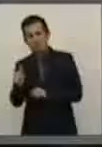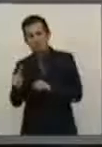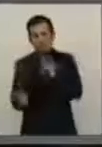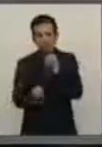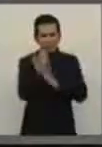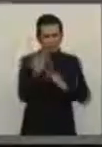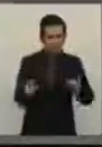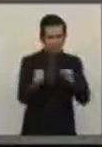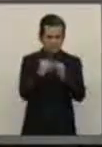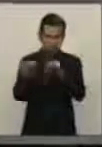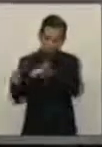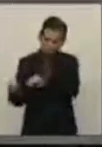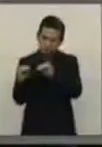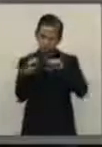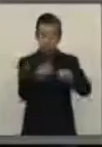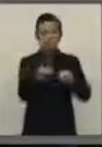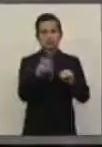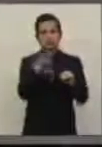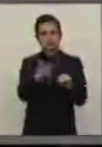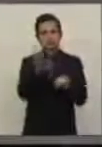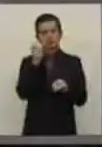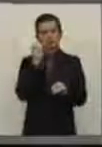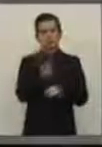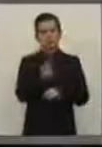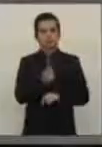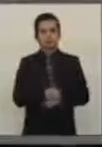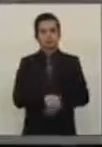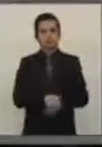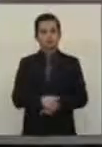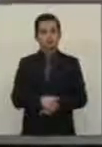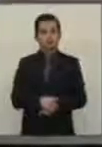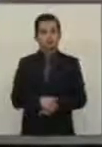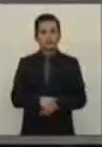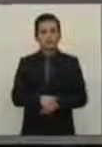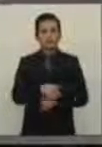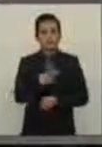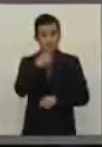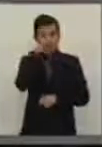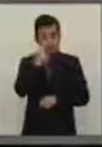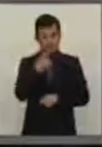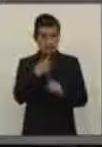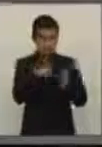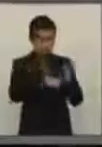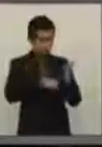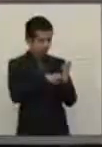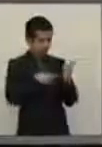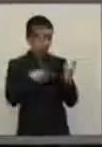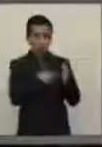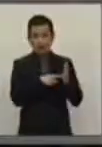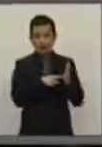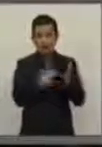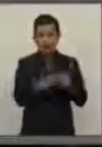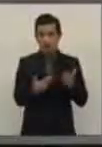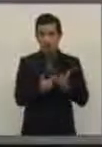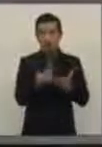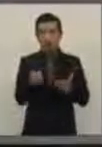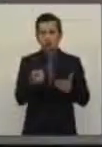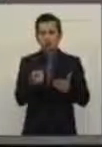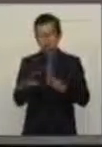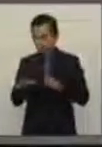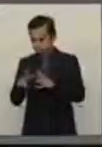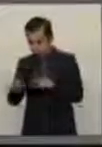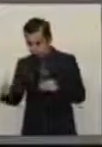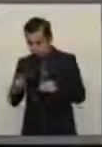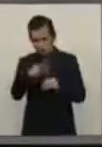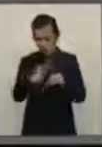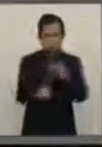público descentralizado, que como consecuencia de esta reforma se ha creado, o bien en los